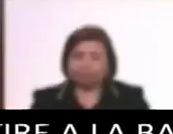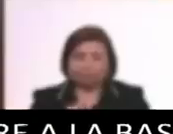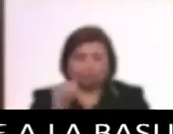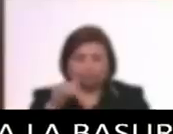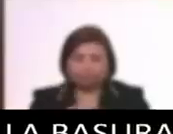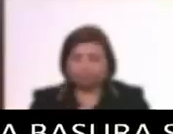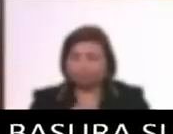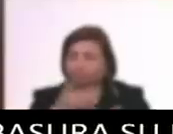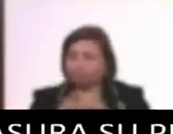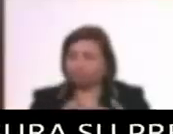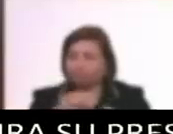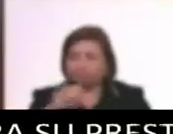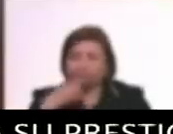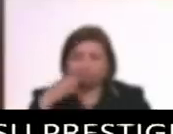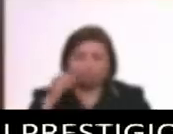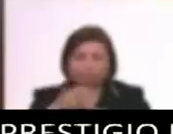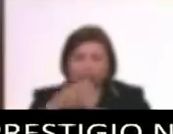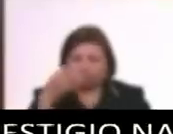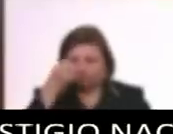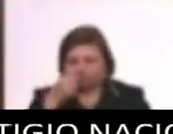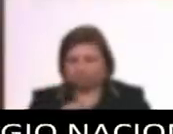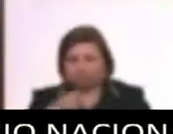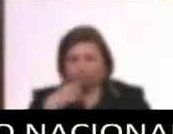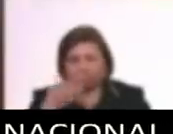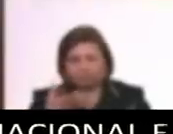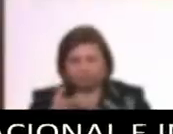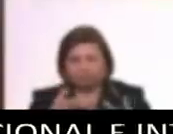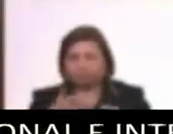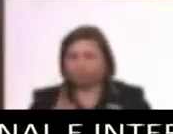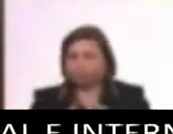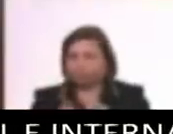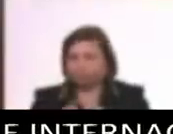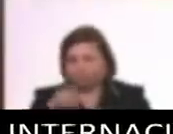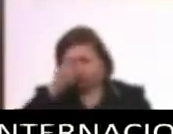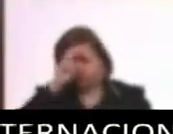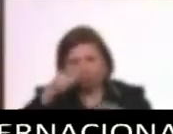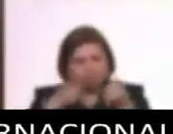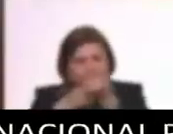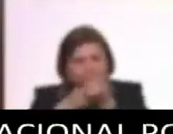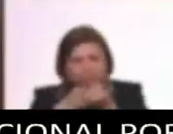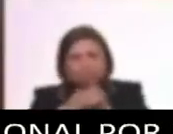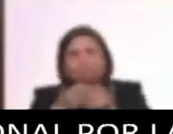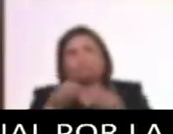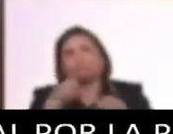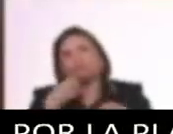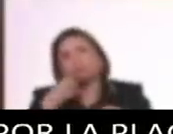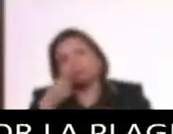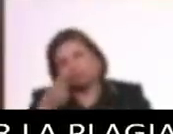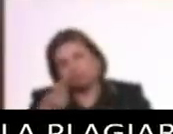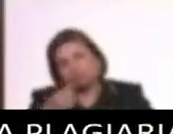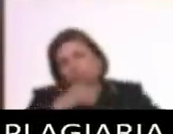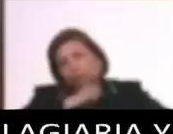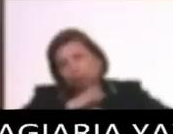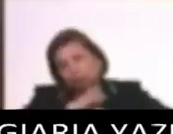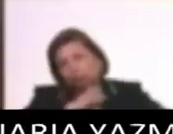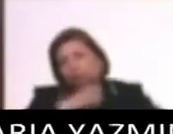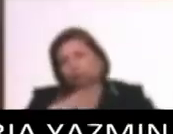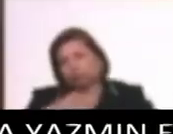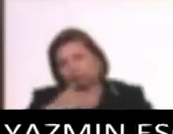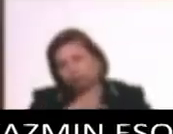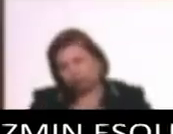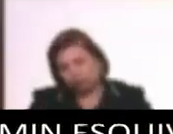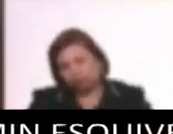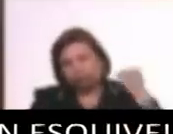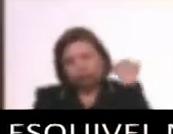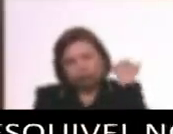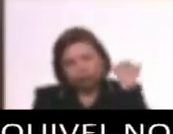tenido muertes por este tema, lo que lamentamos mucho. Pero bueno, tenemos que estar atentos, ¿no?